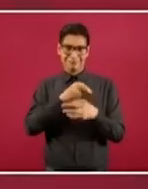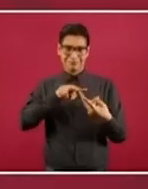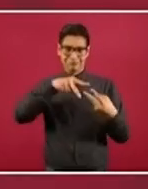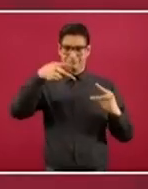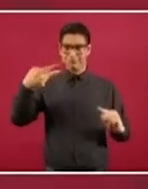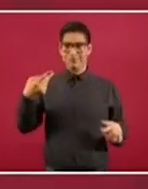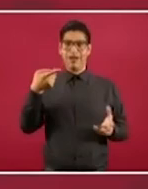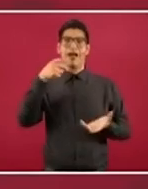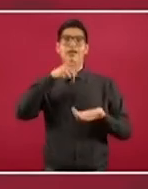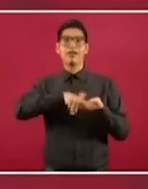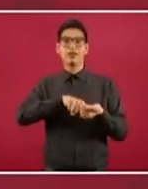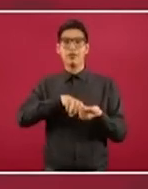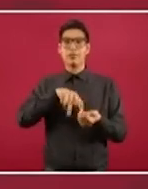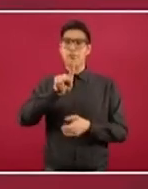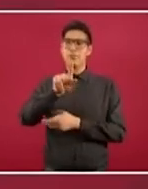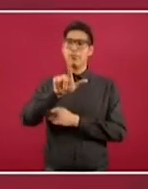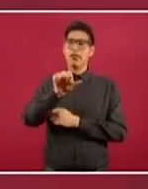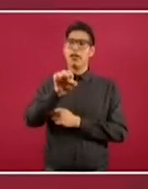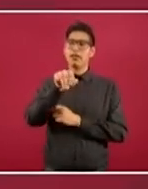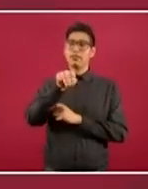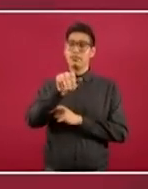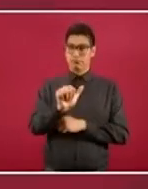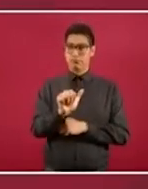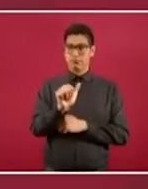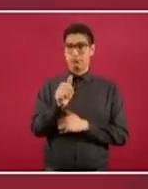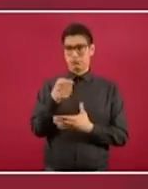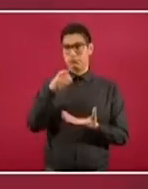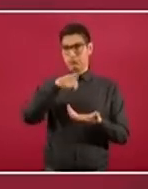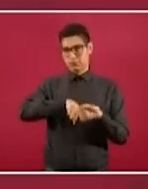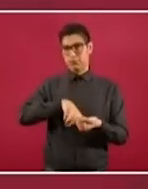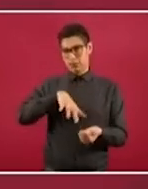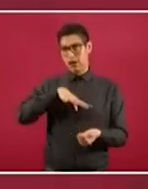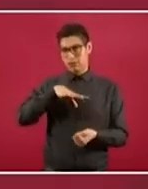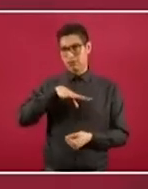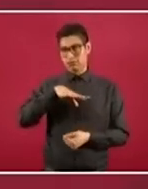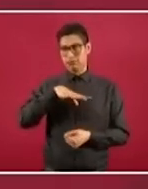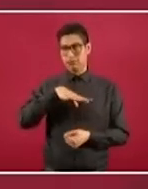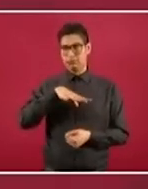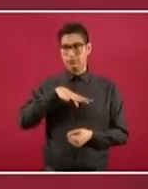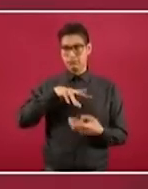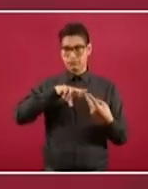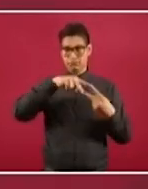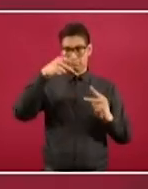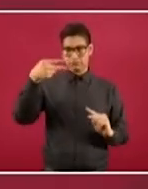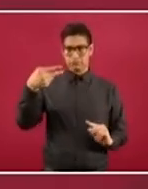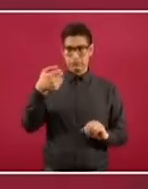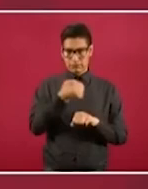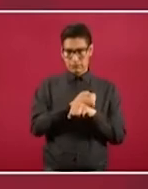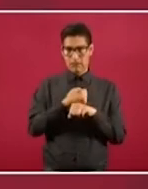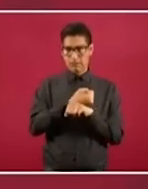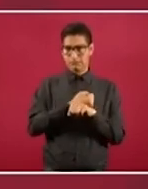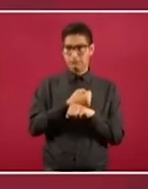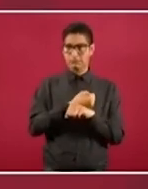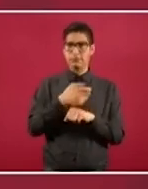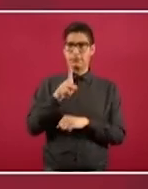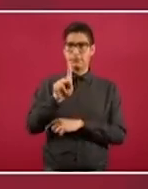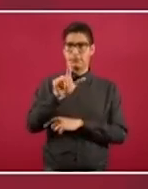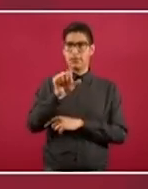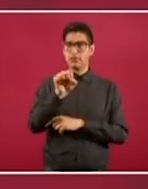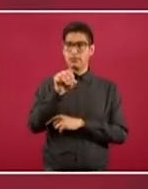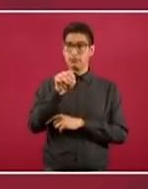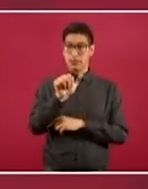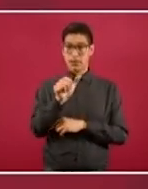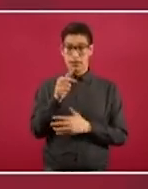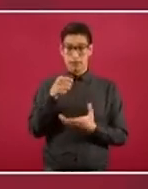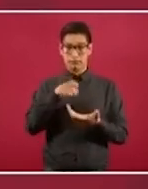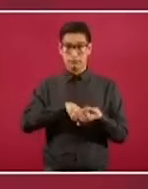el componente líquido de la sangre, sin células, y donde van los anticuerpos que